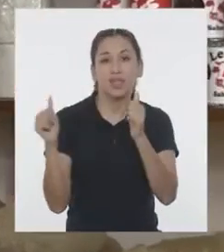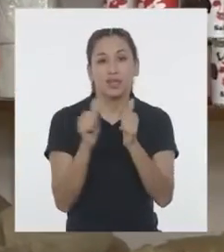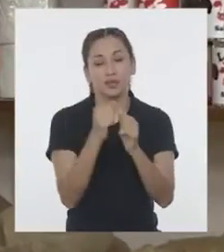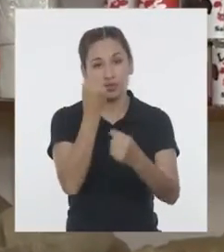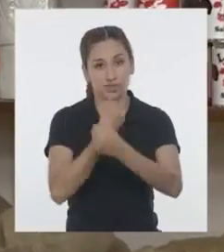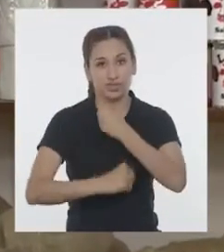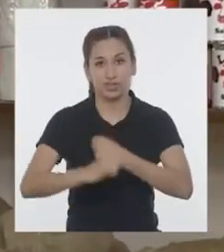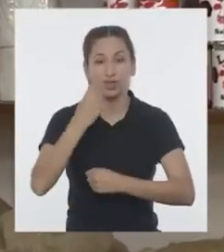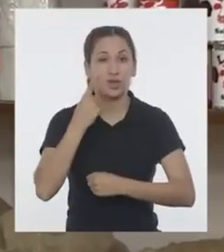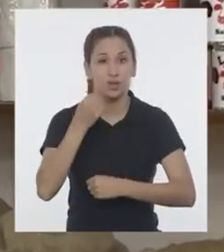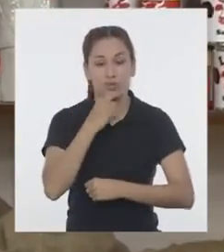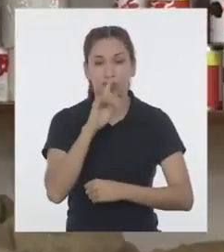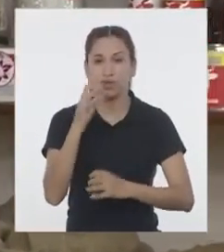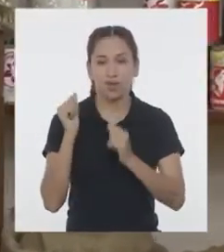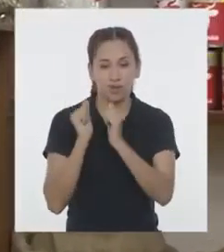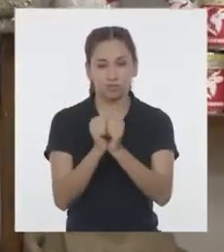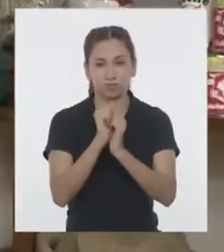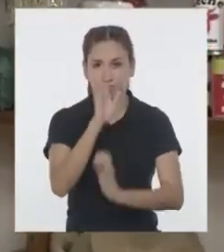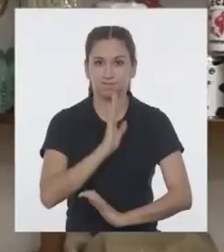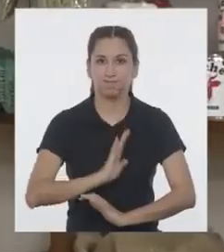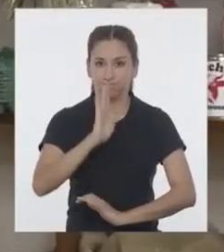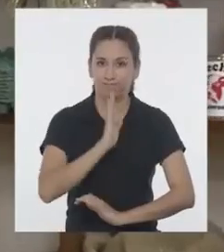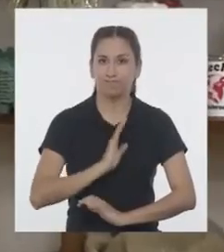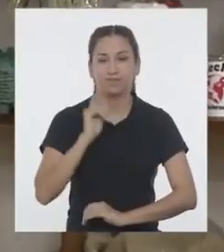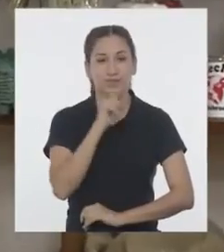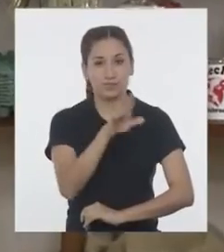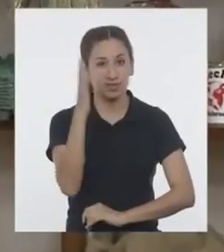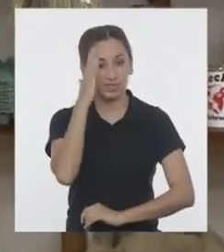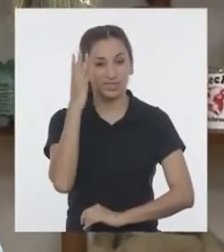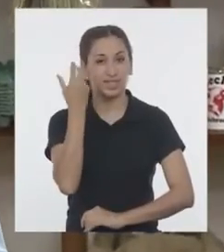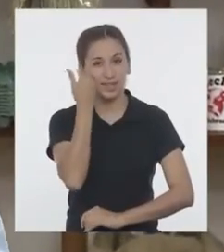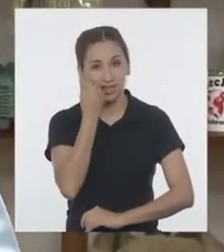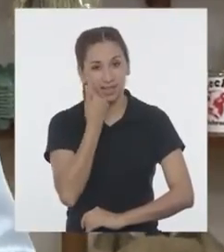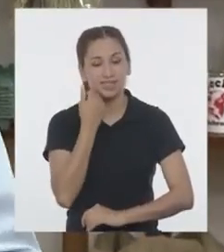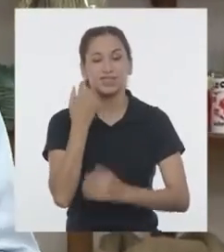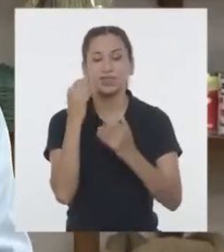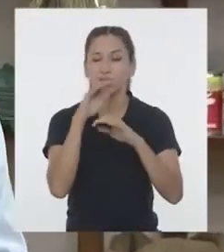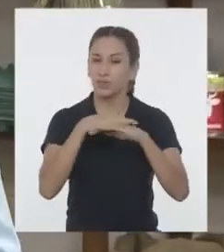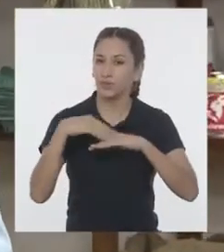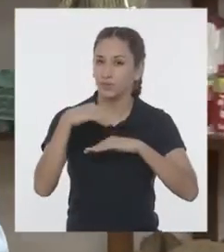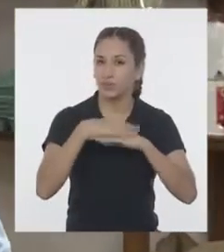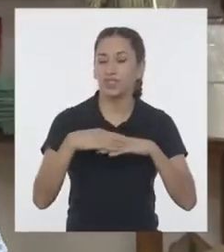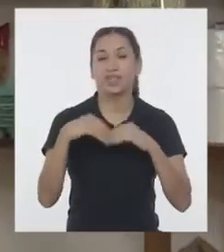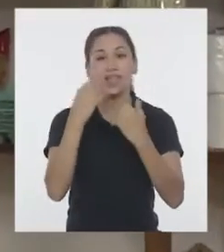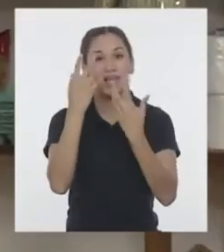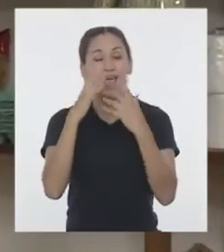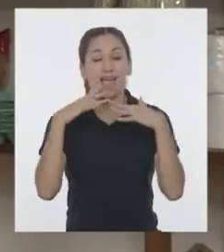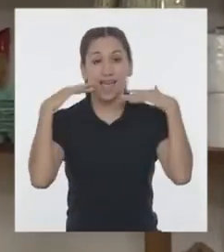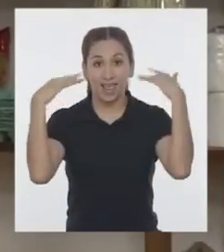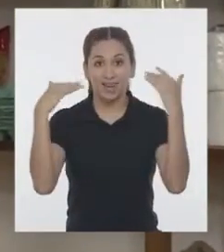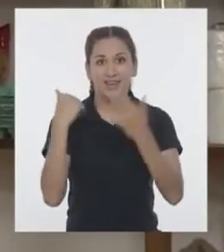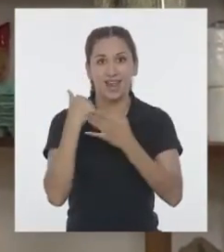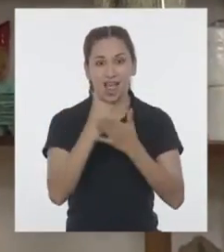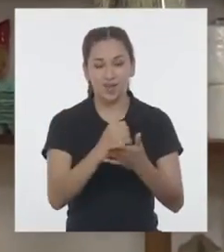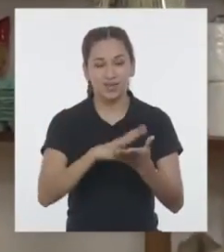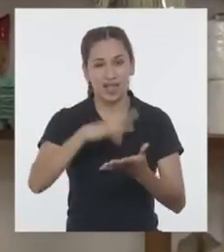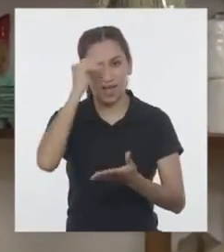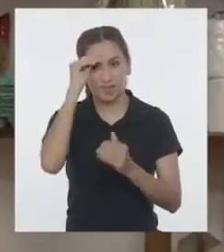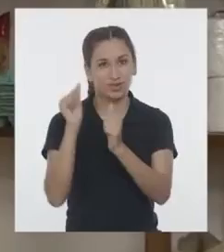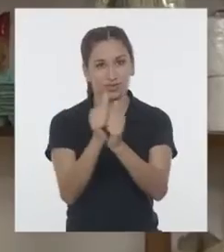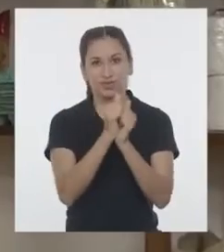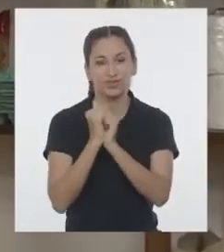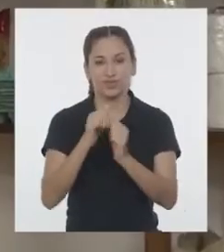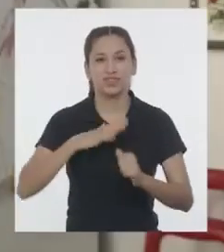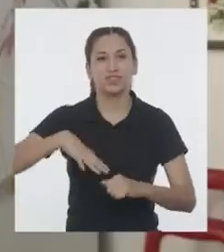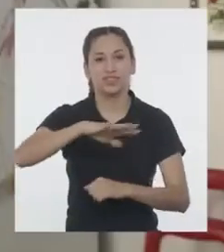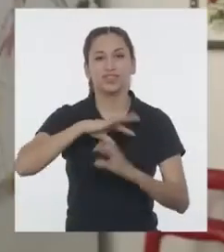Acompañemos a nuestras hijas e hijos con paciencia, teniendo en cuenta que el cariño, la ternura, la alegría nos ayudan a aprender juntos